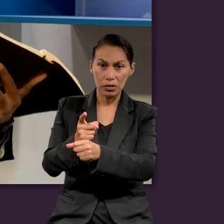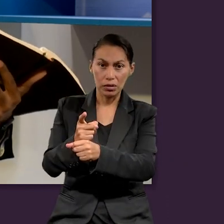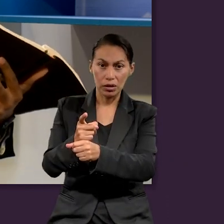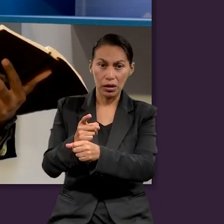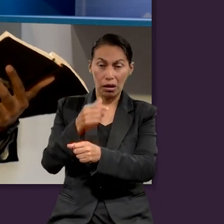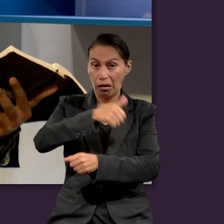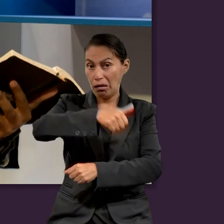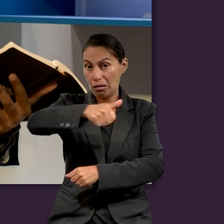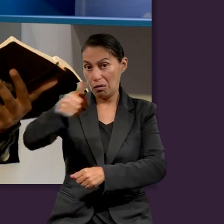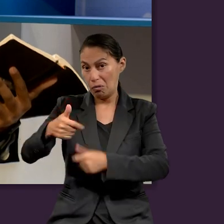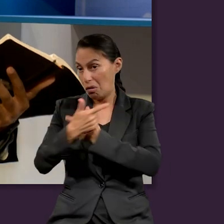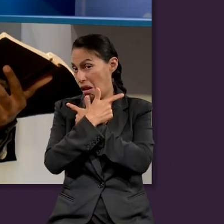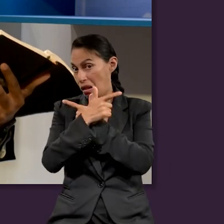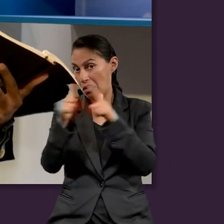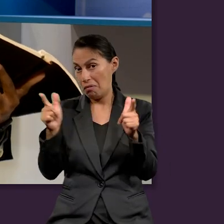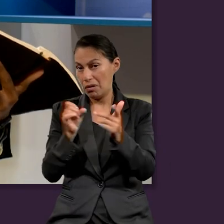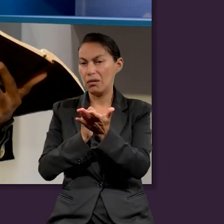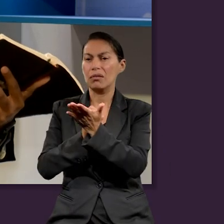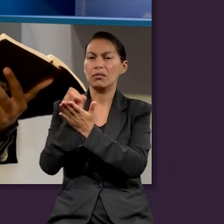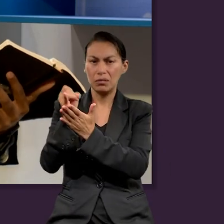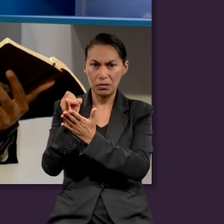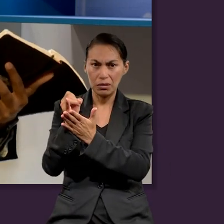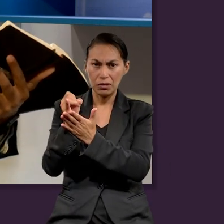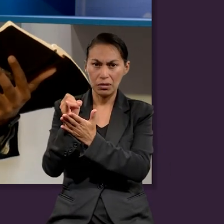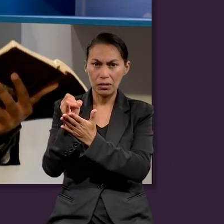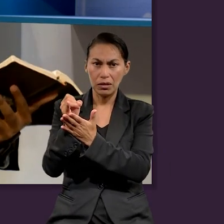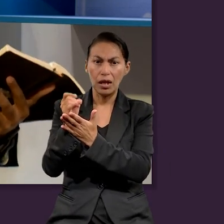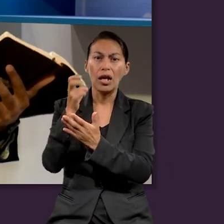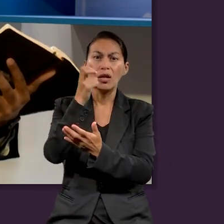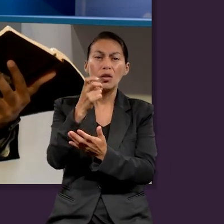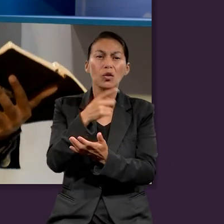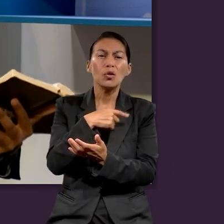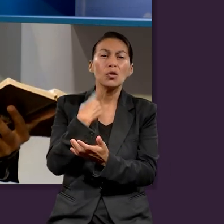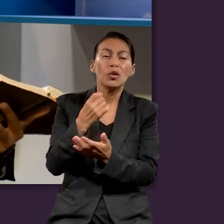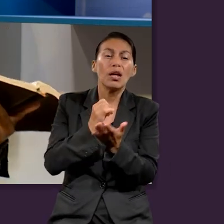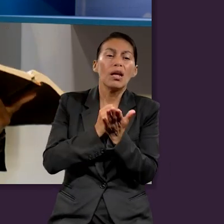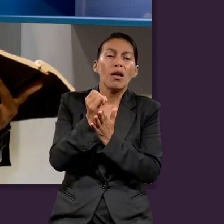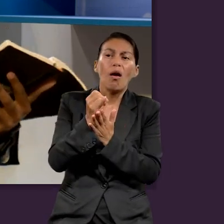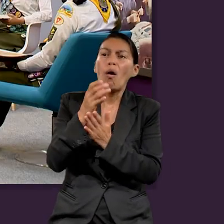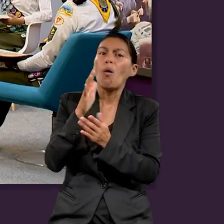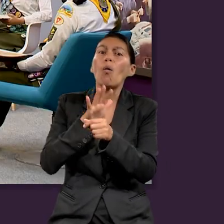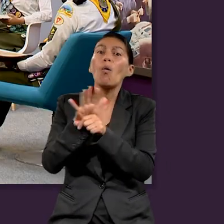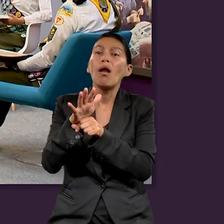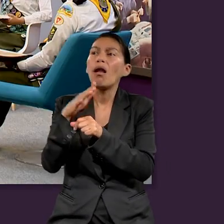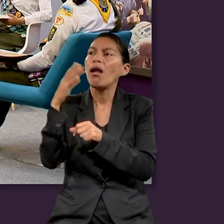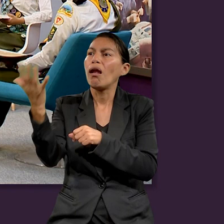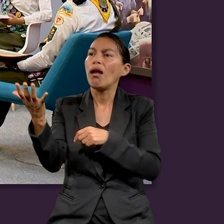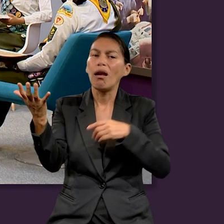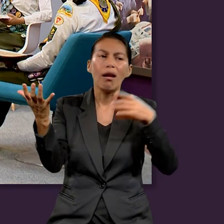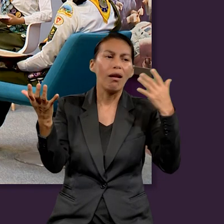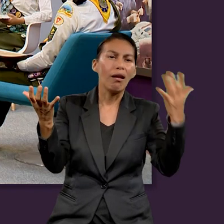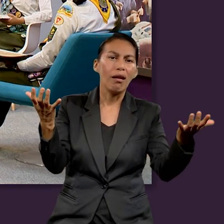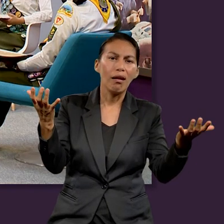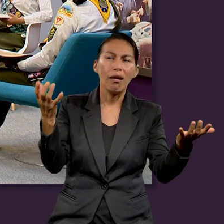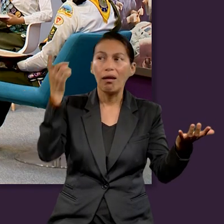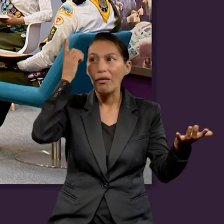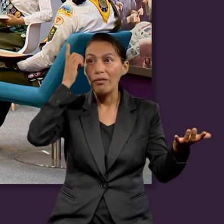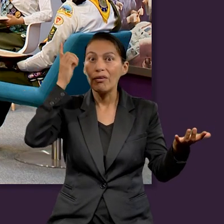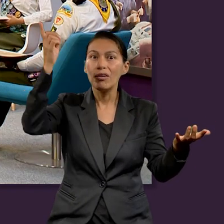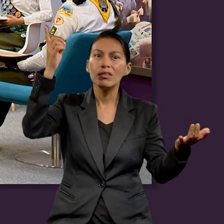de esa voluntad del libre albedrío nosotros tenemos que decidir de A qué bando pertenecemos